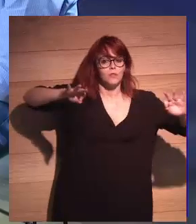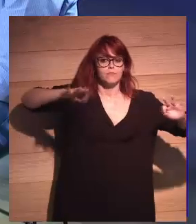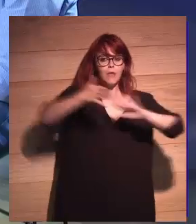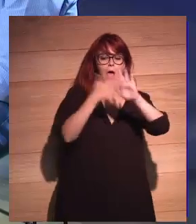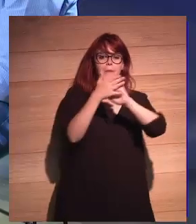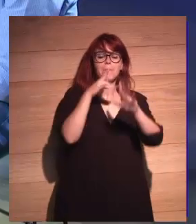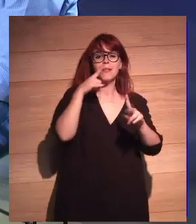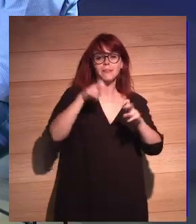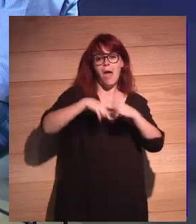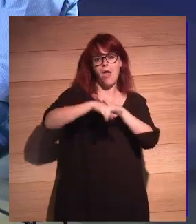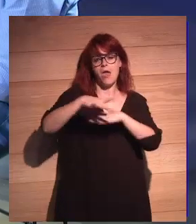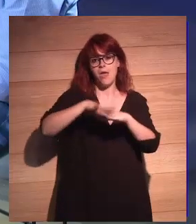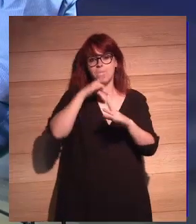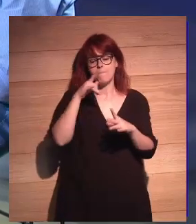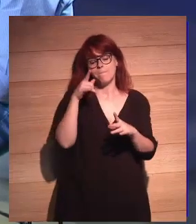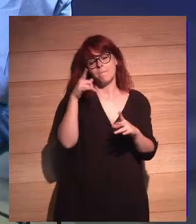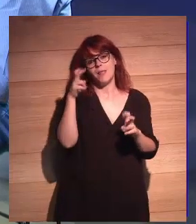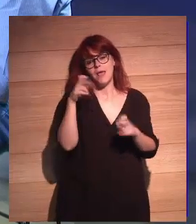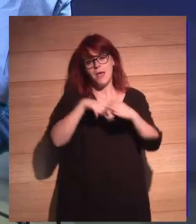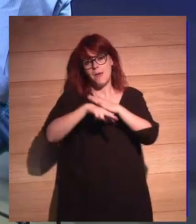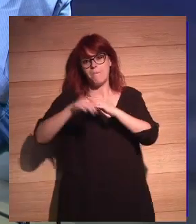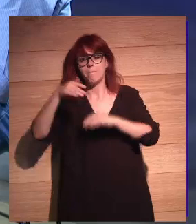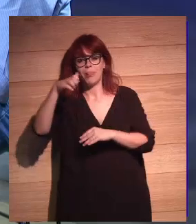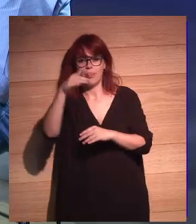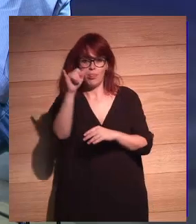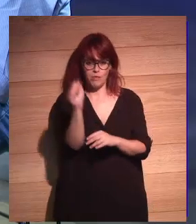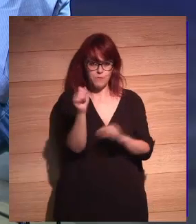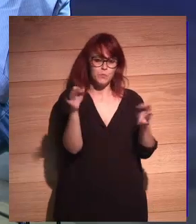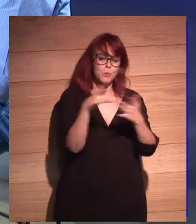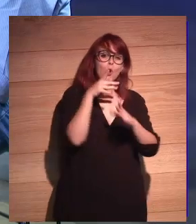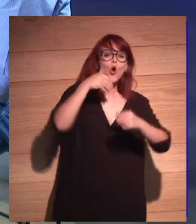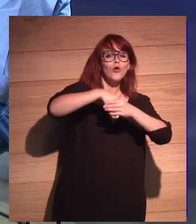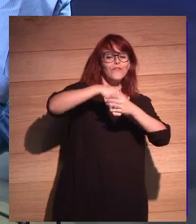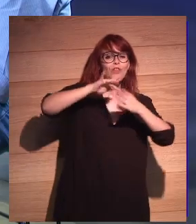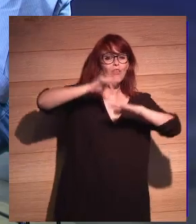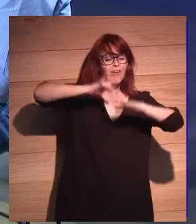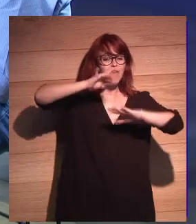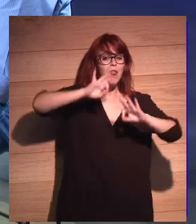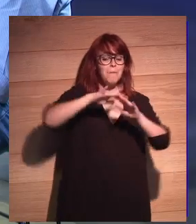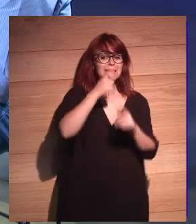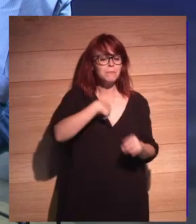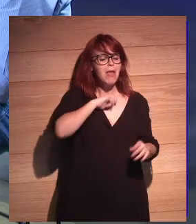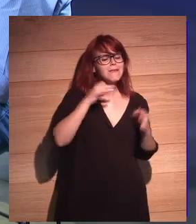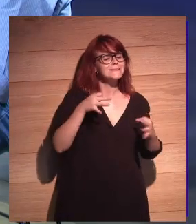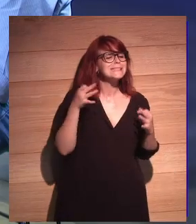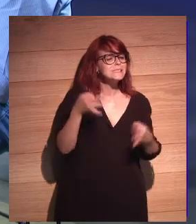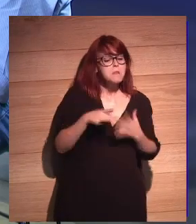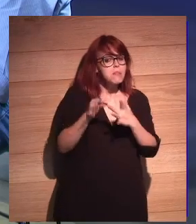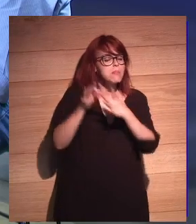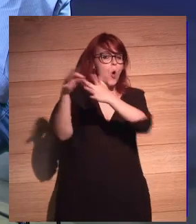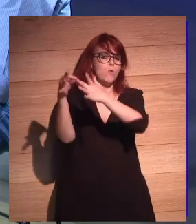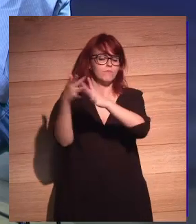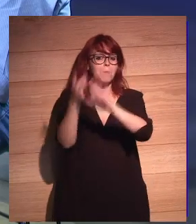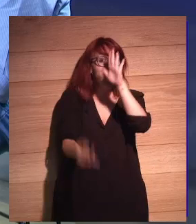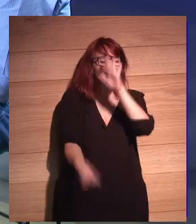del media, ¿vale? En el mundo de los contenidos digitales se ha olvidado que España ha sido uno de los países pioneros en